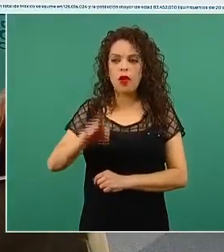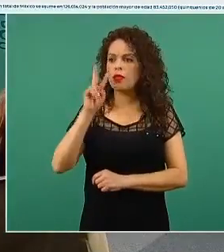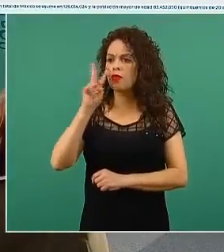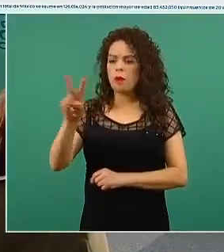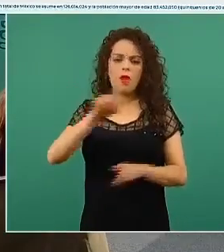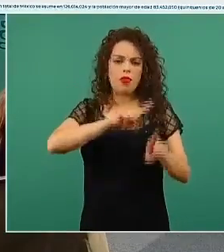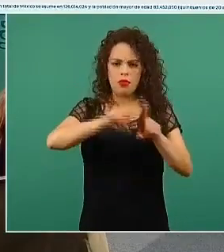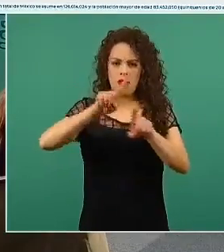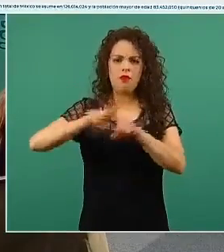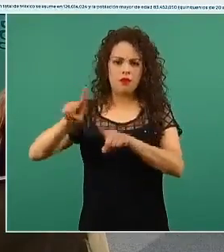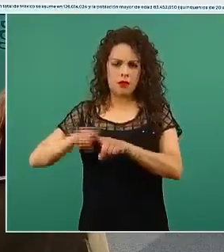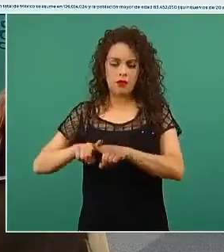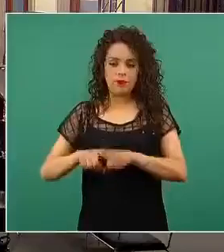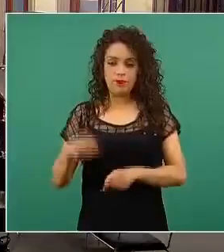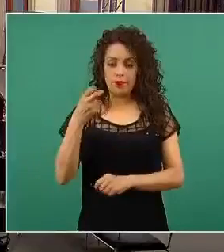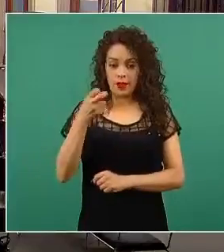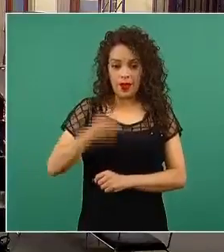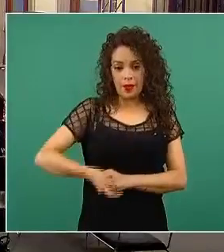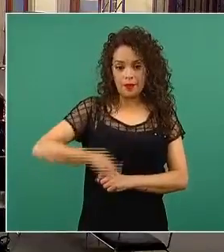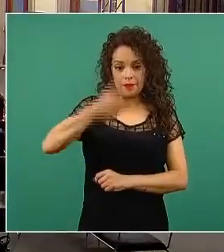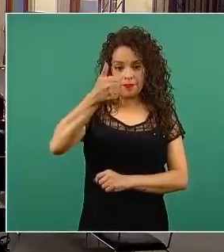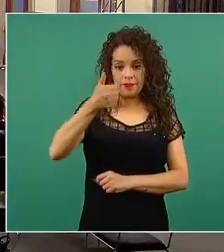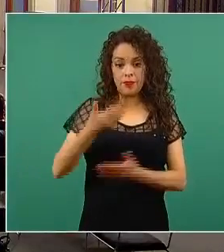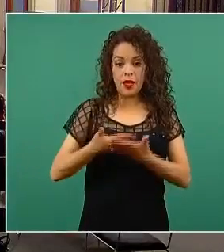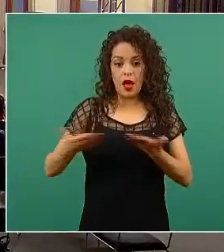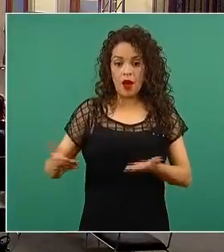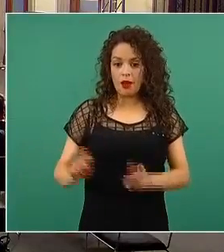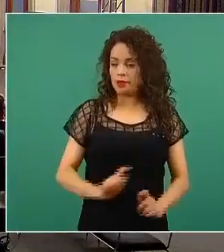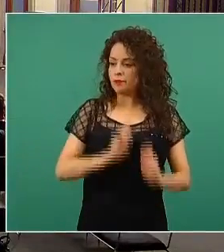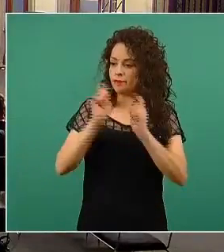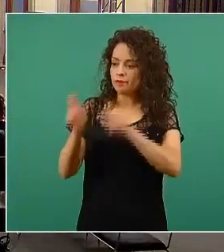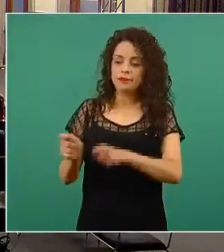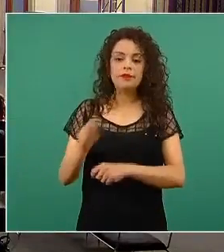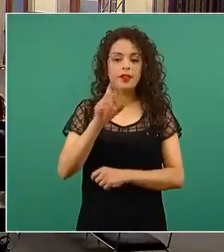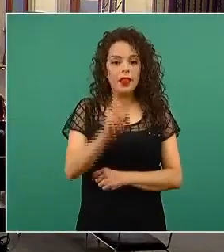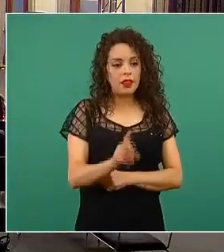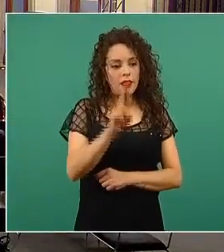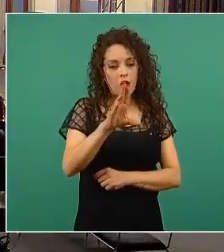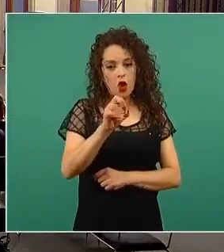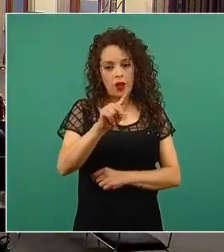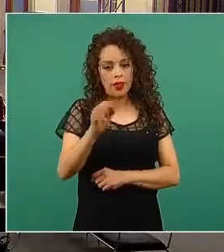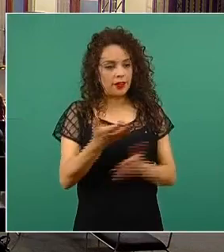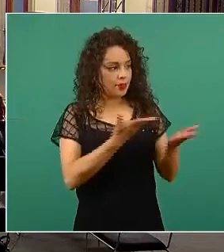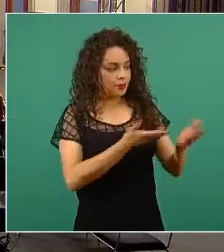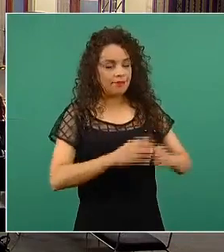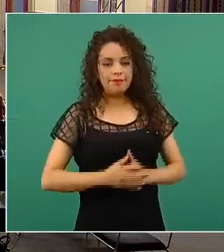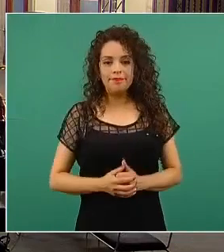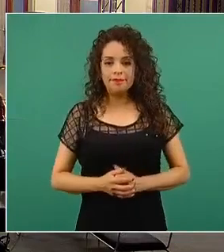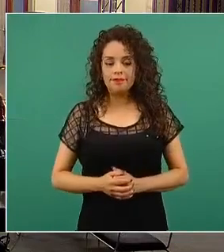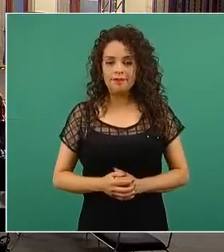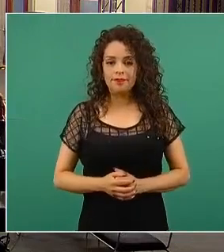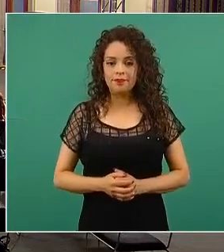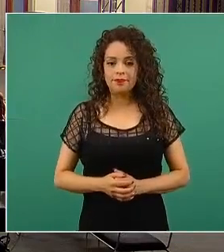ellos. Este sería el primer componente y obviamente damos ahora el tiempo al doctor Cortés.